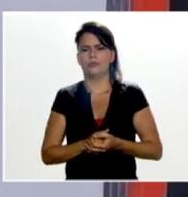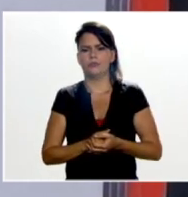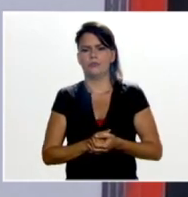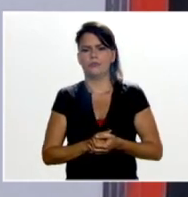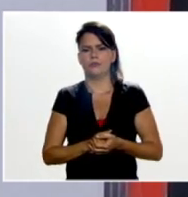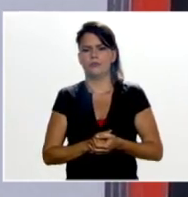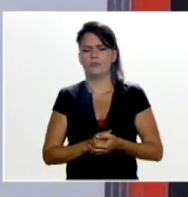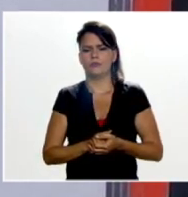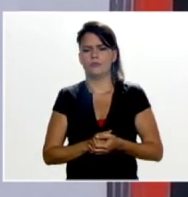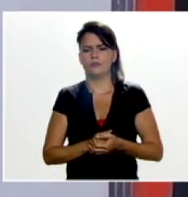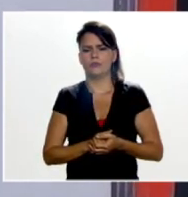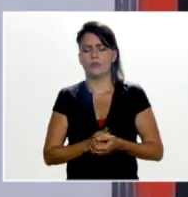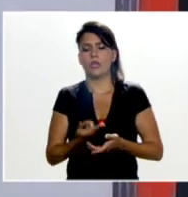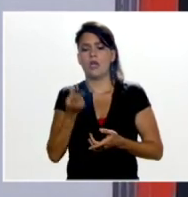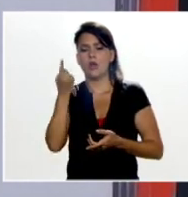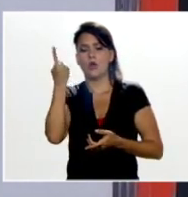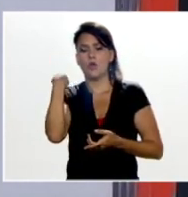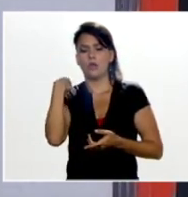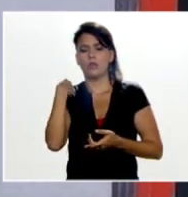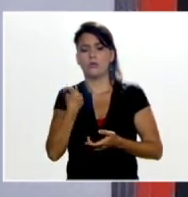entre 2 da 2. Y el último